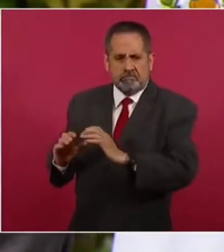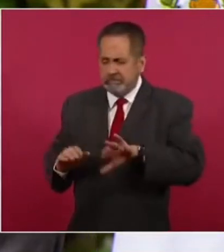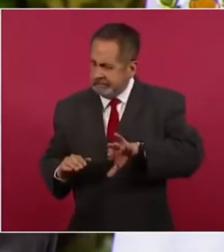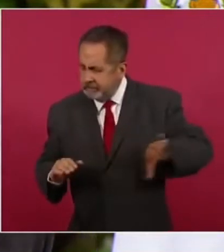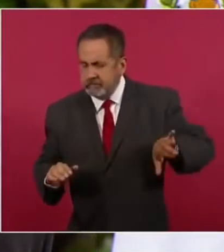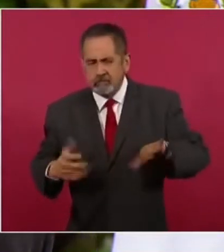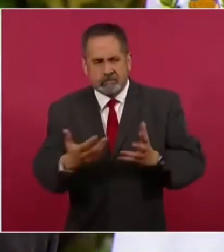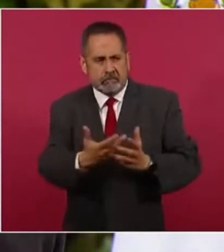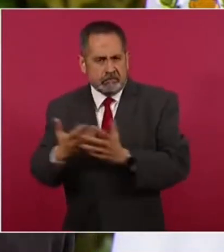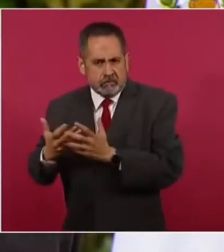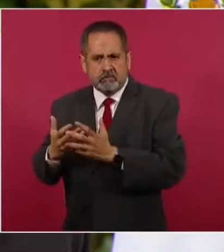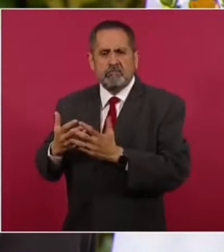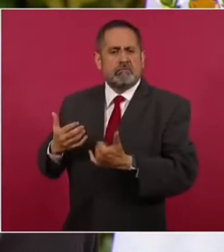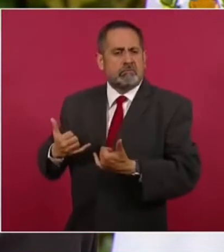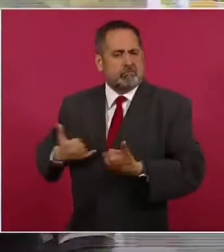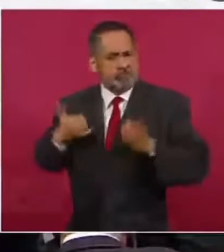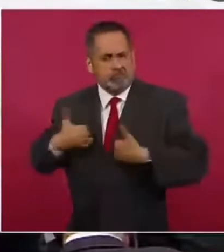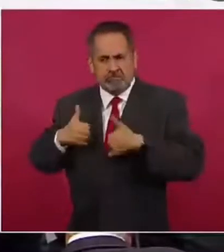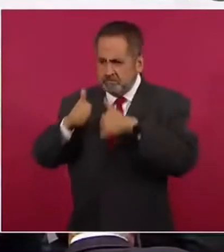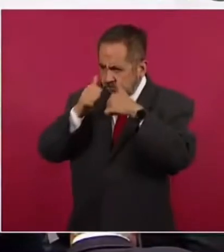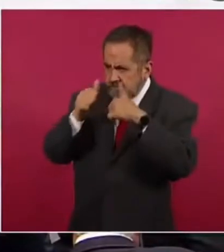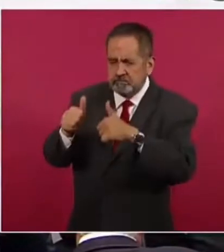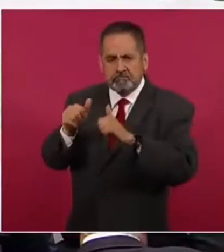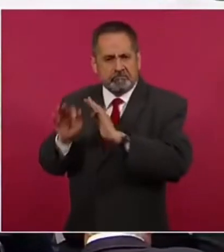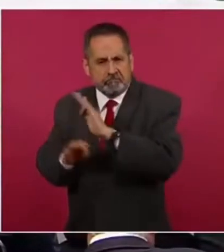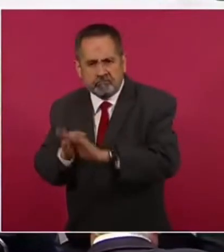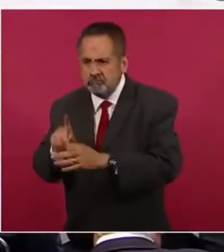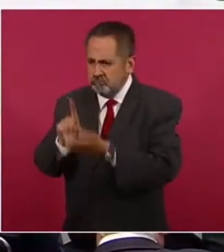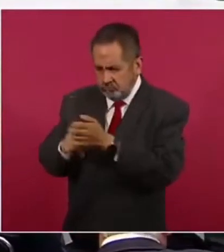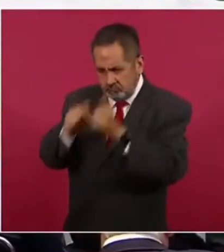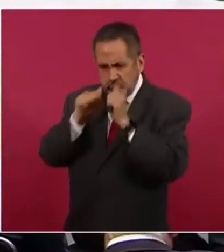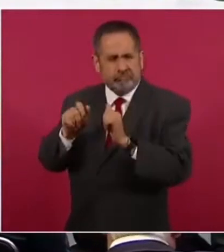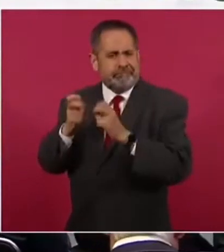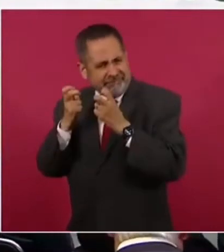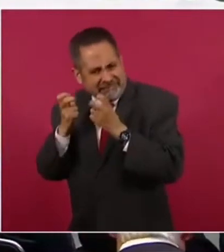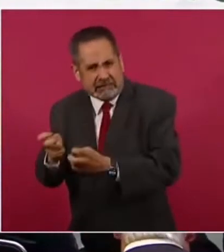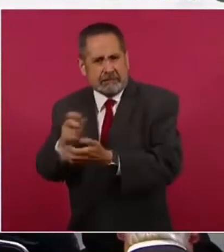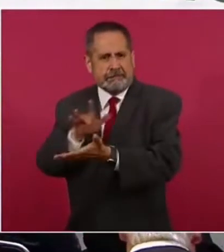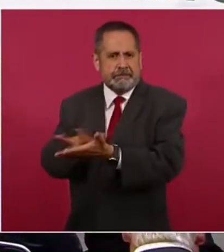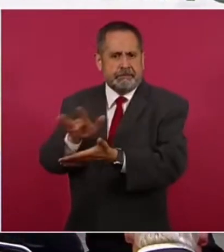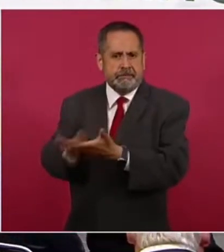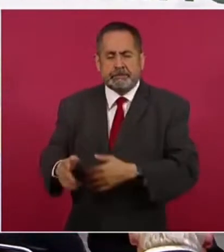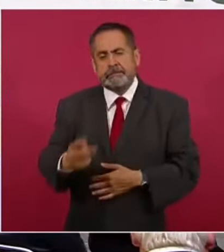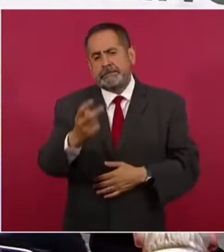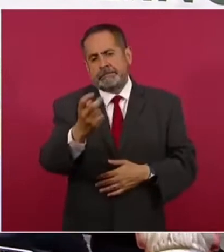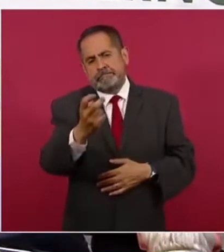quitarles sus bases, quitarle a los jóvenes. Por eso